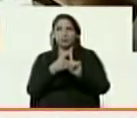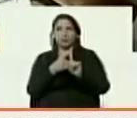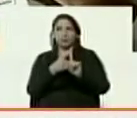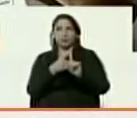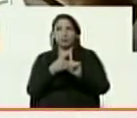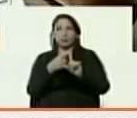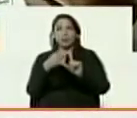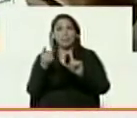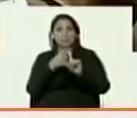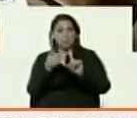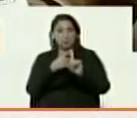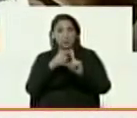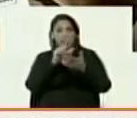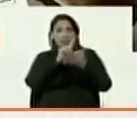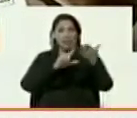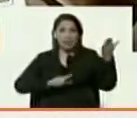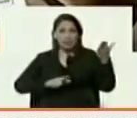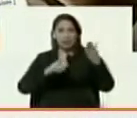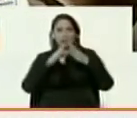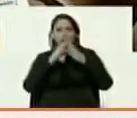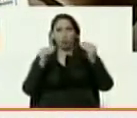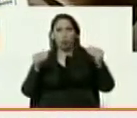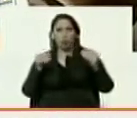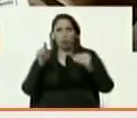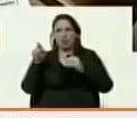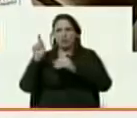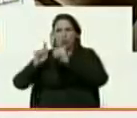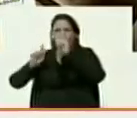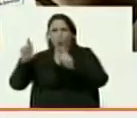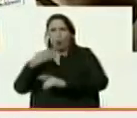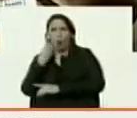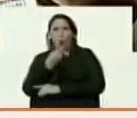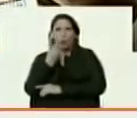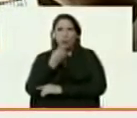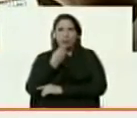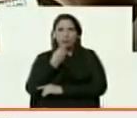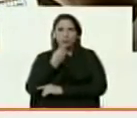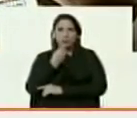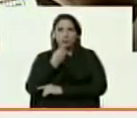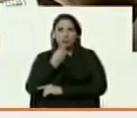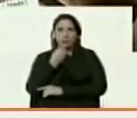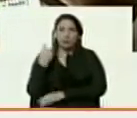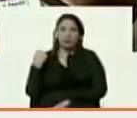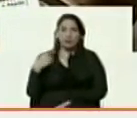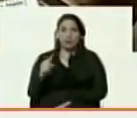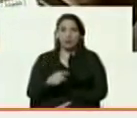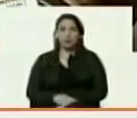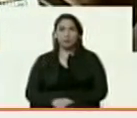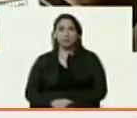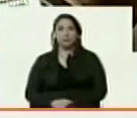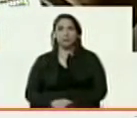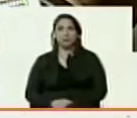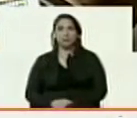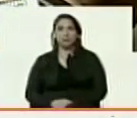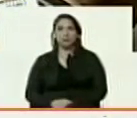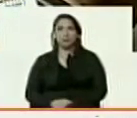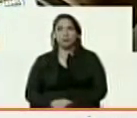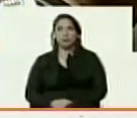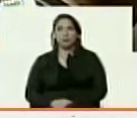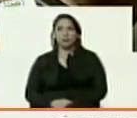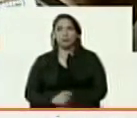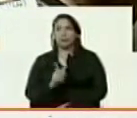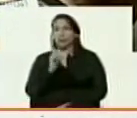primera lista son de todos aquellos jóvenes, fundamentalmente, que tienen, que no